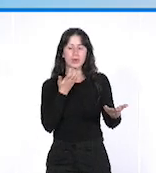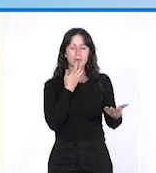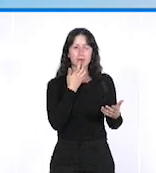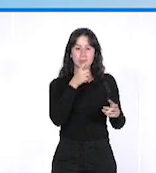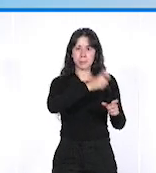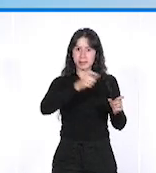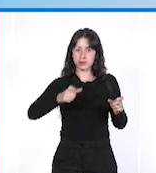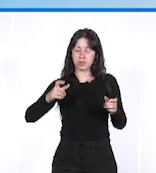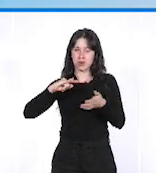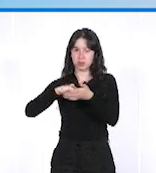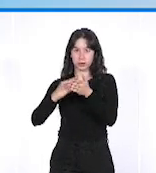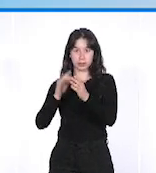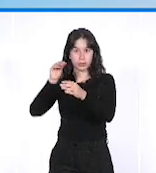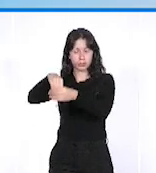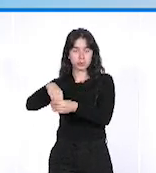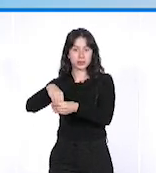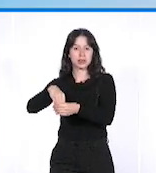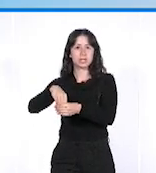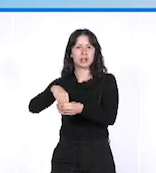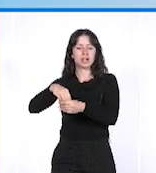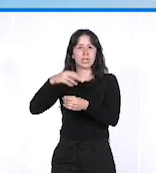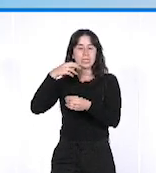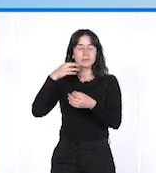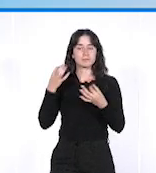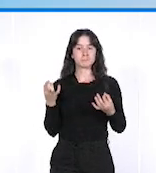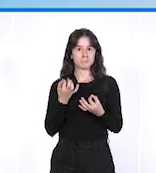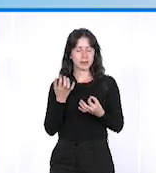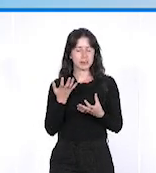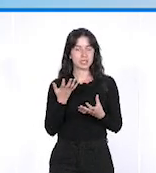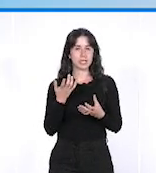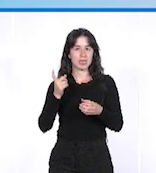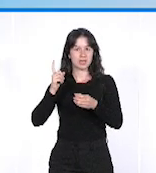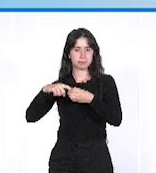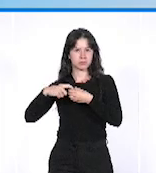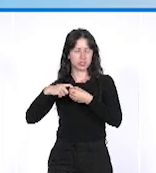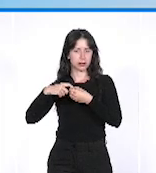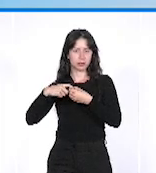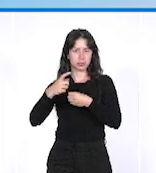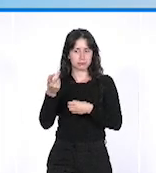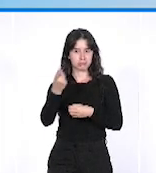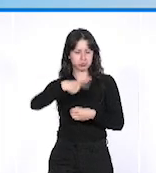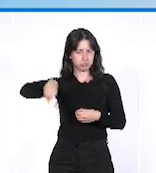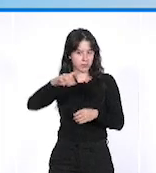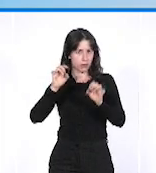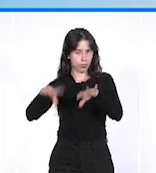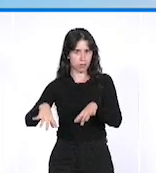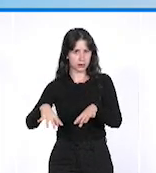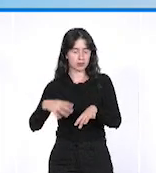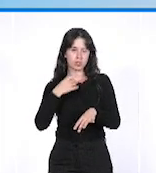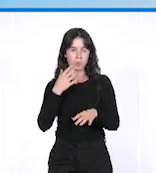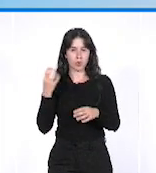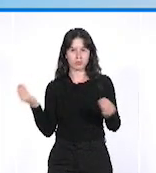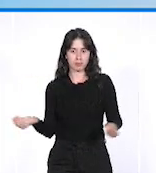las viendas del proyecto han experimentado el mismo grado eh de participación no han experimentado la misma mejora en en el